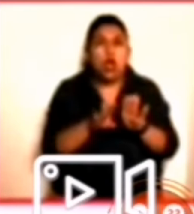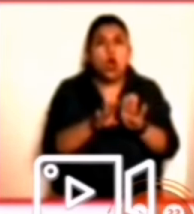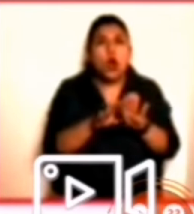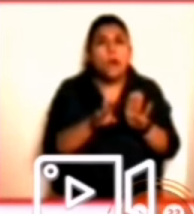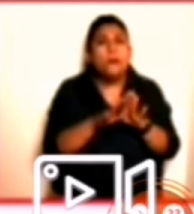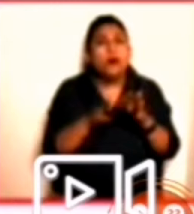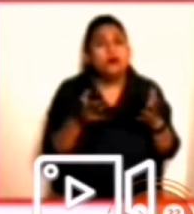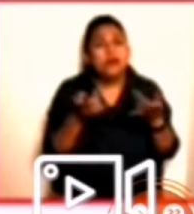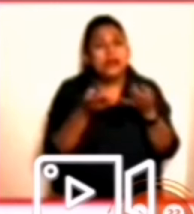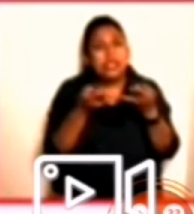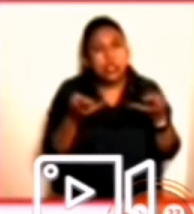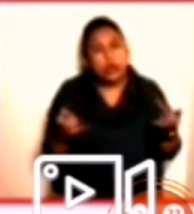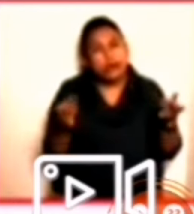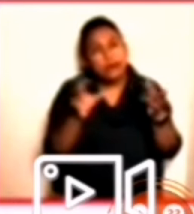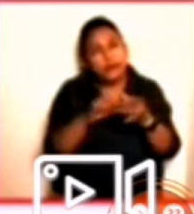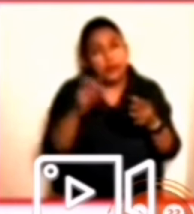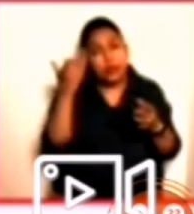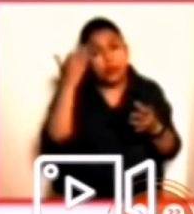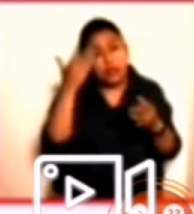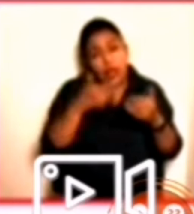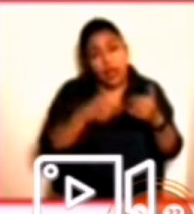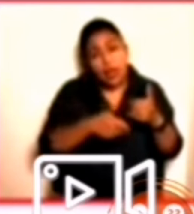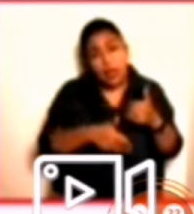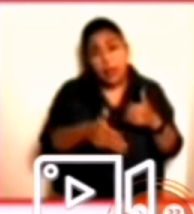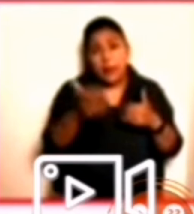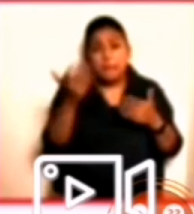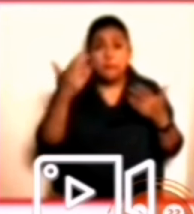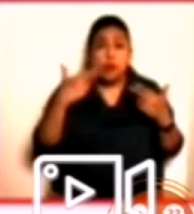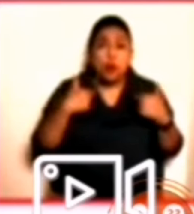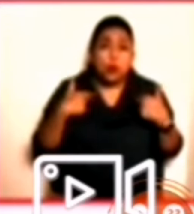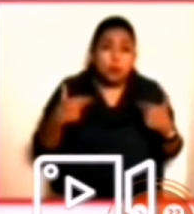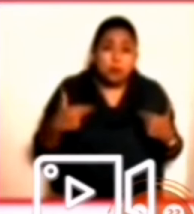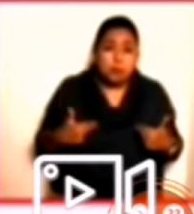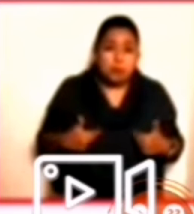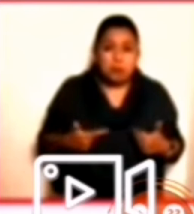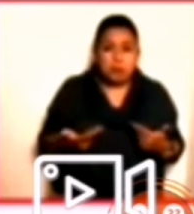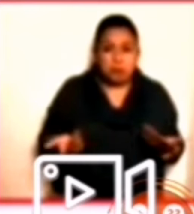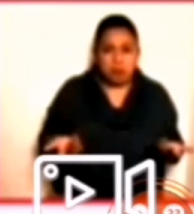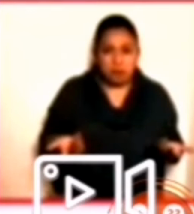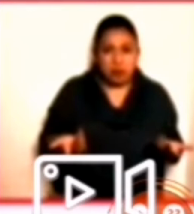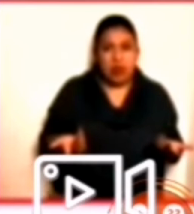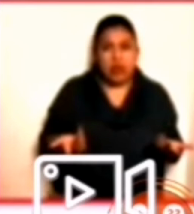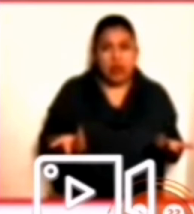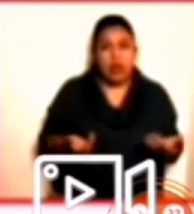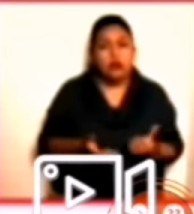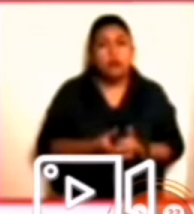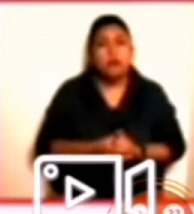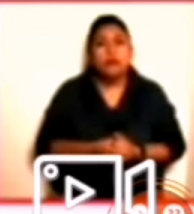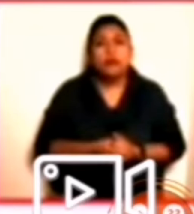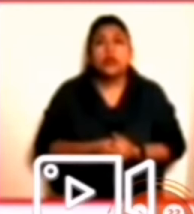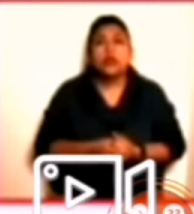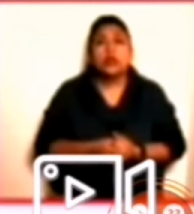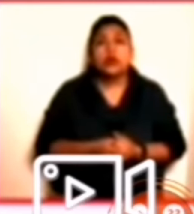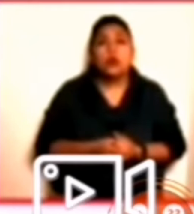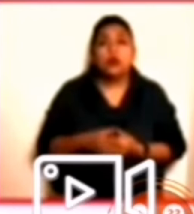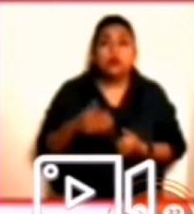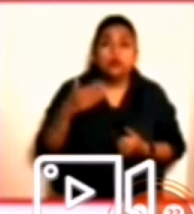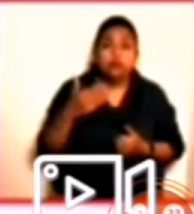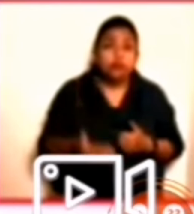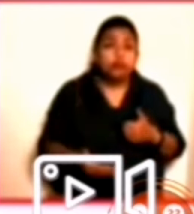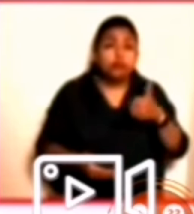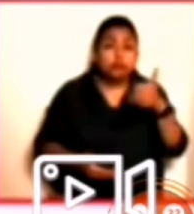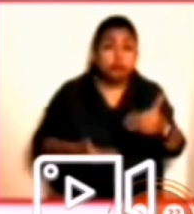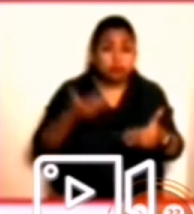con una crónica del tiempo del humano sobre el tiempo que vamos pasando